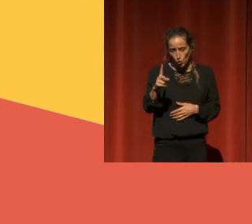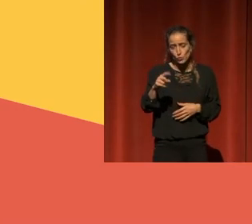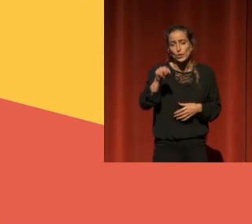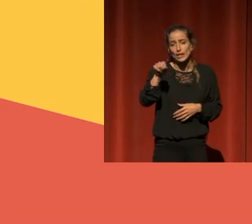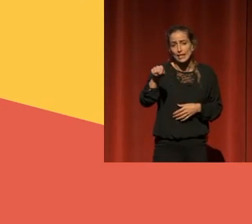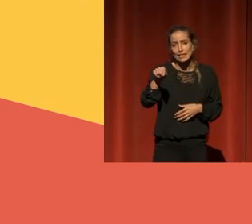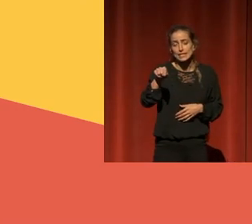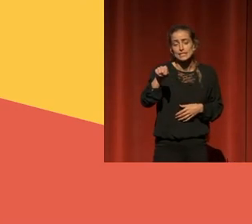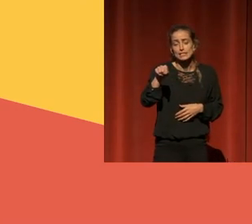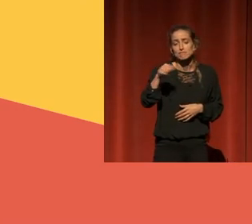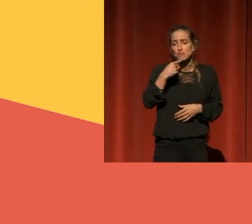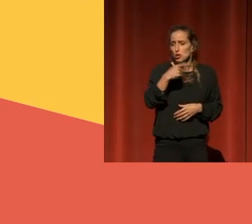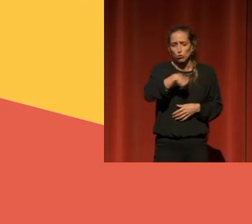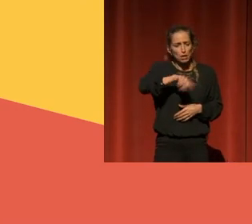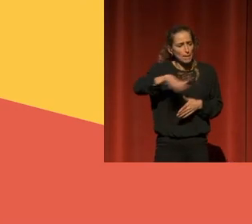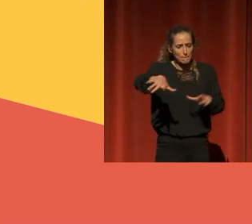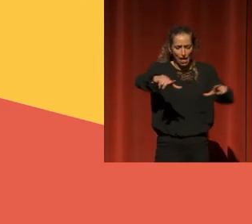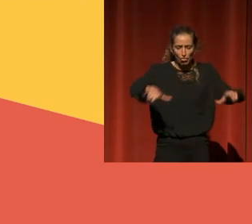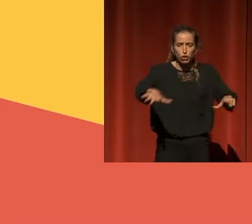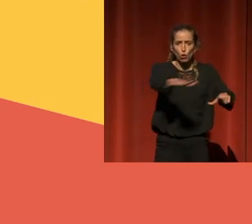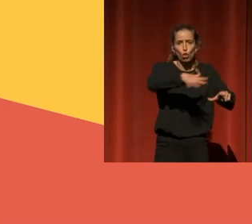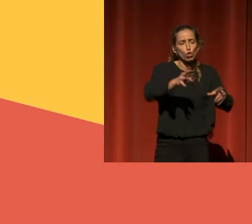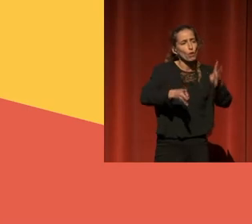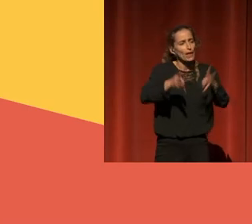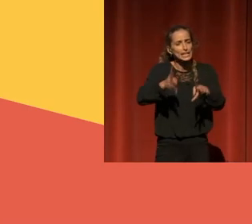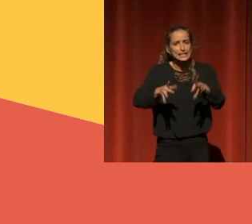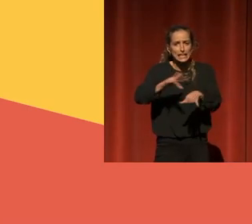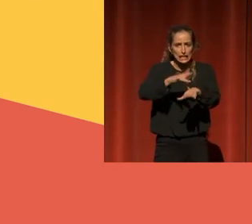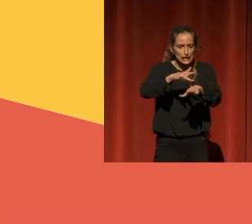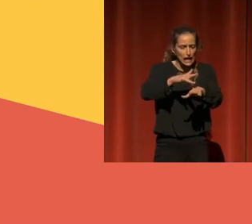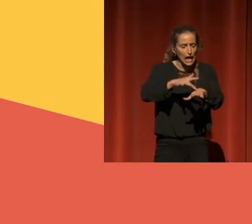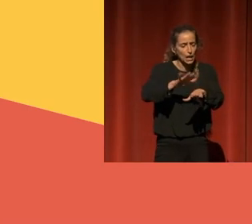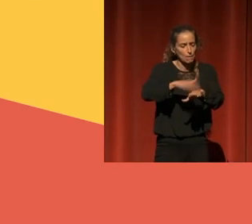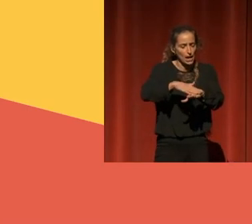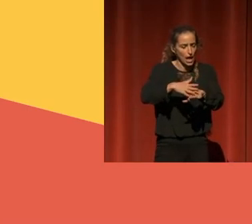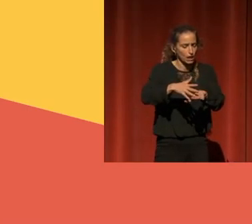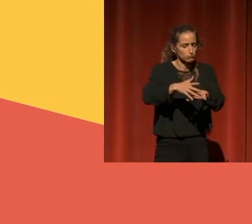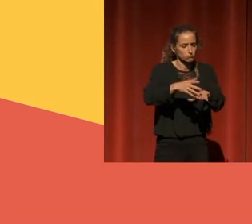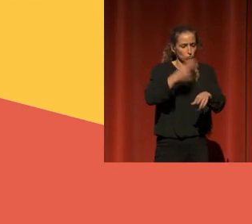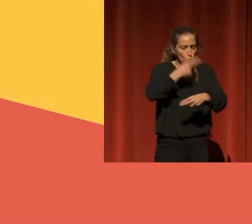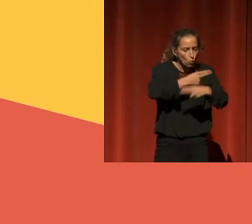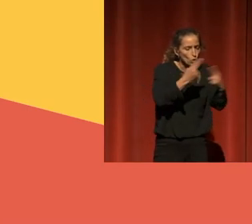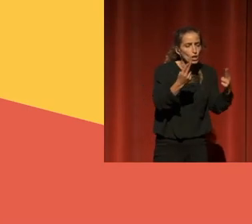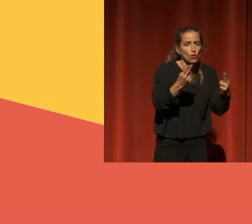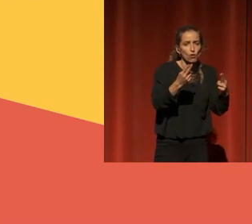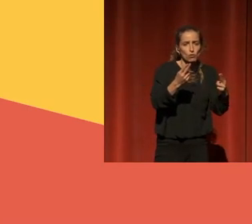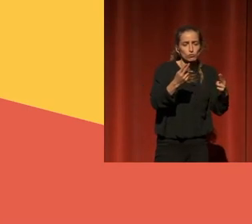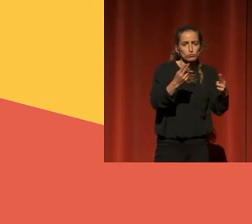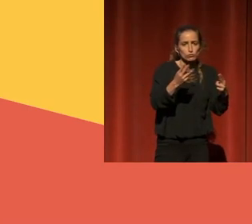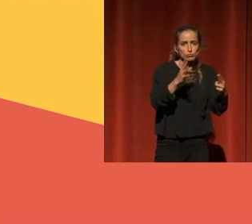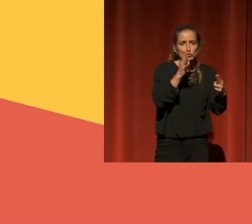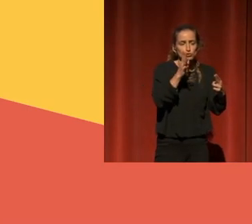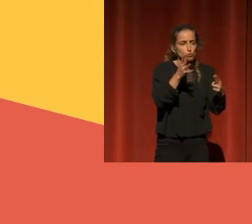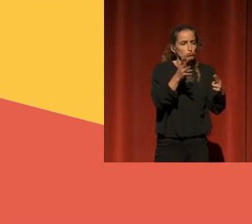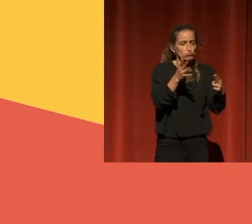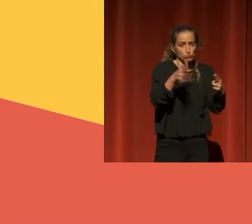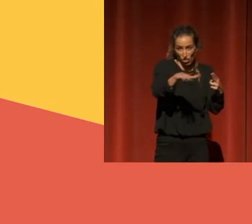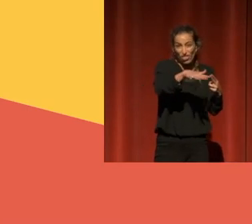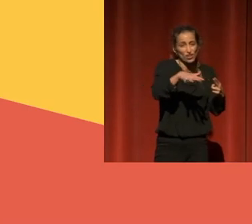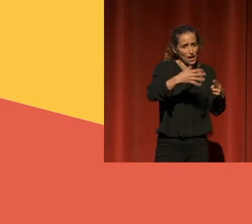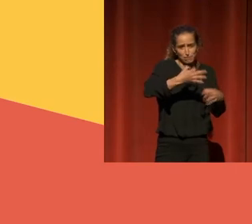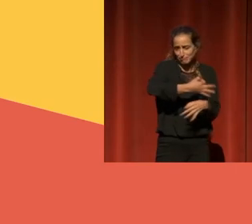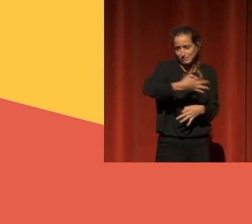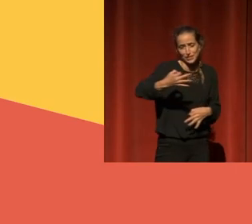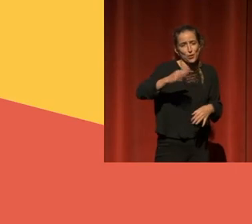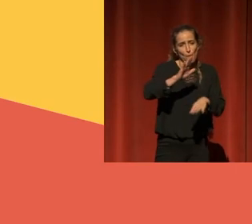ciudadanía digital en las bibliotecas públicas como lugar idóneo para el aprendizaje